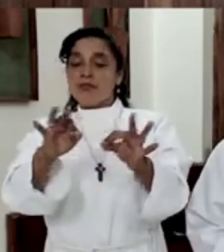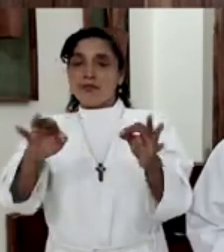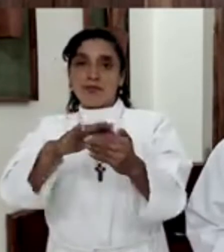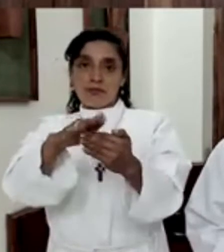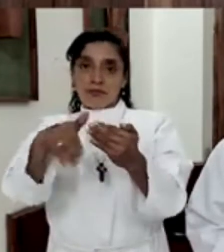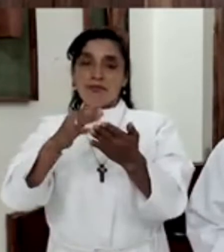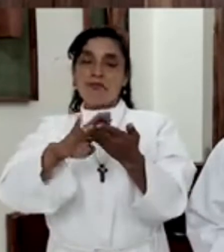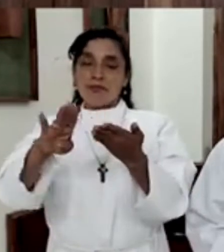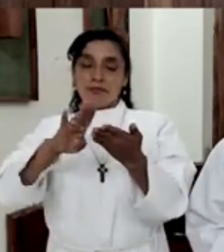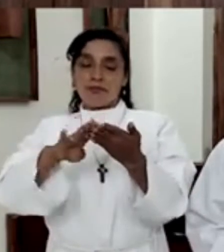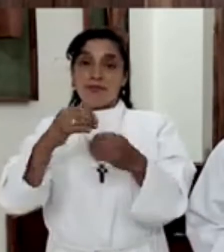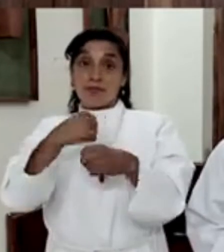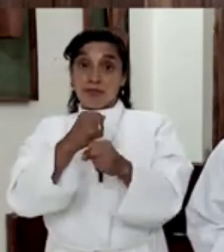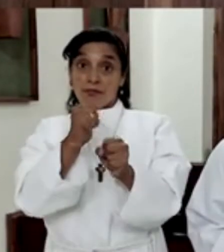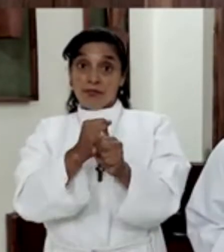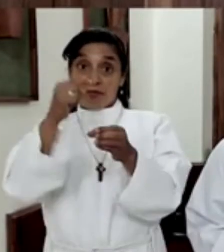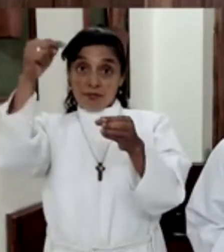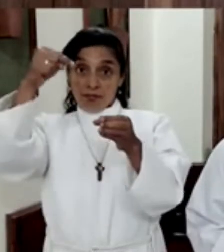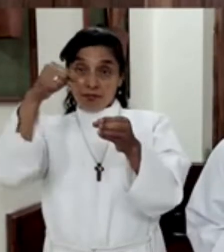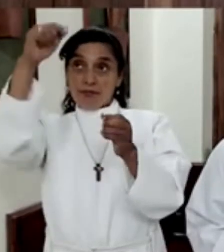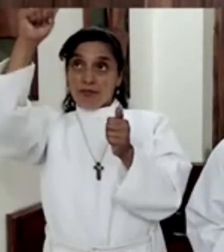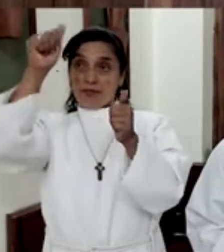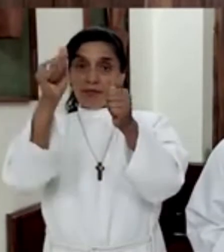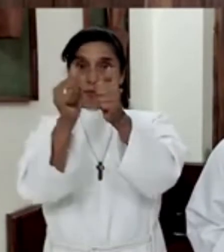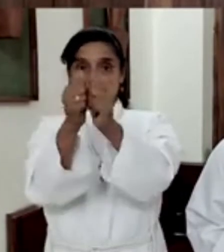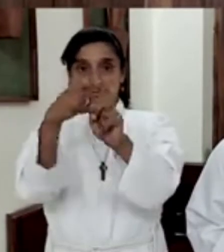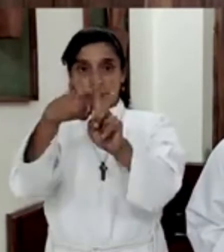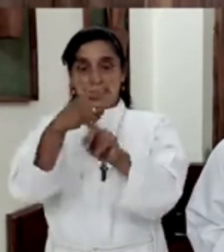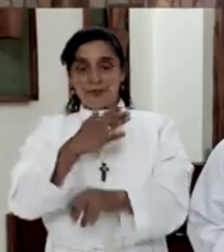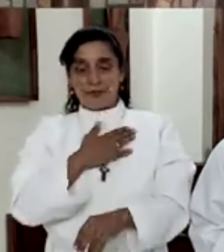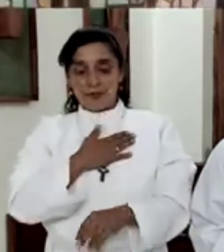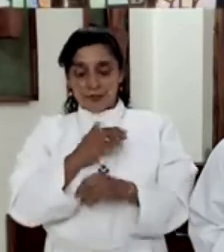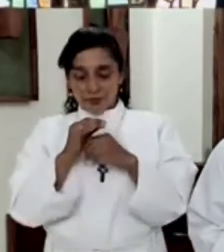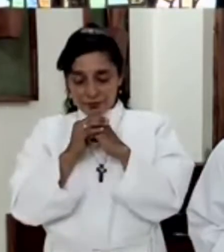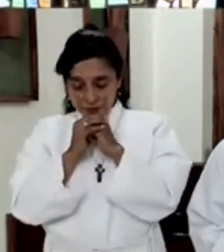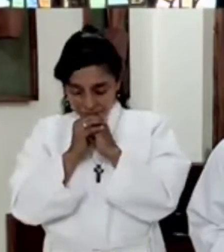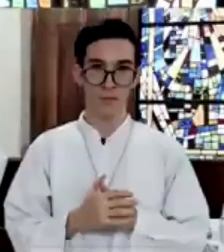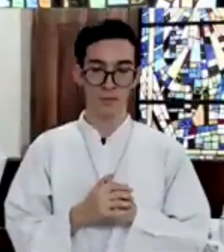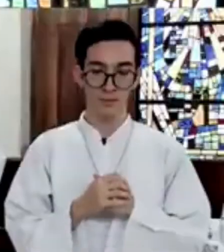pecados. Hagan esto en conmemoración mía.